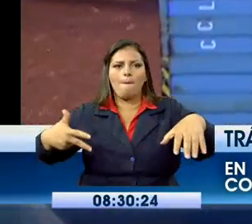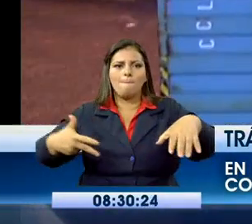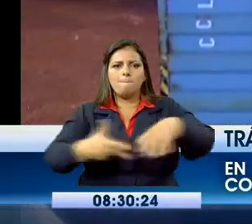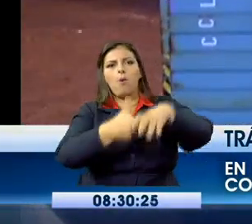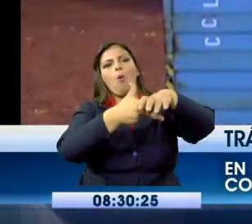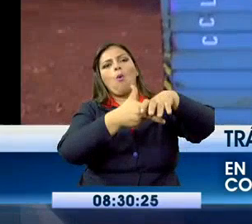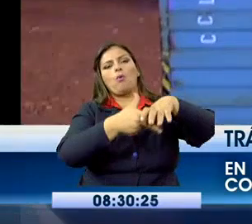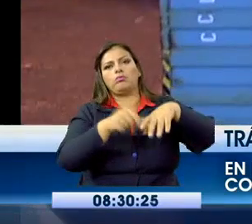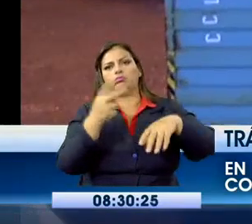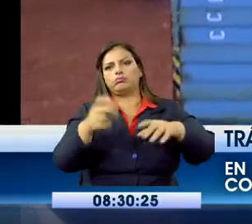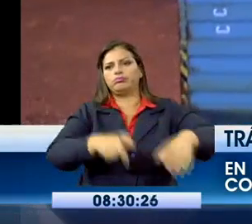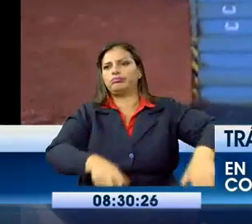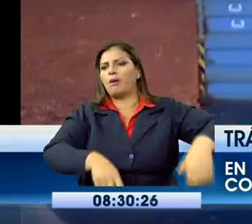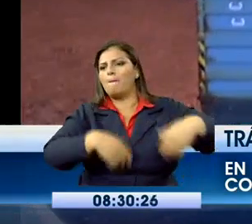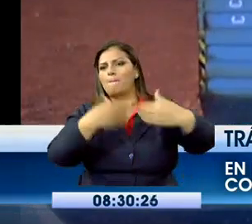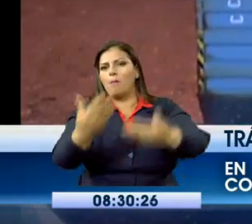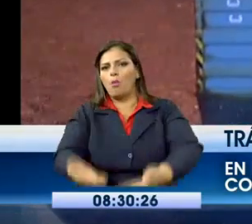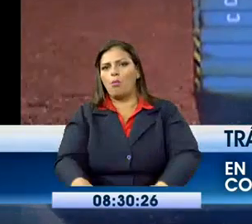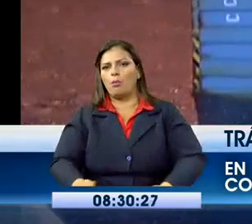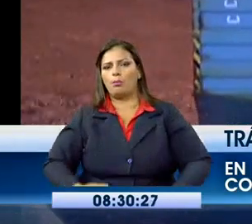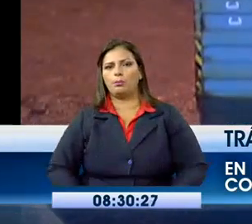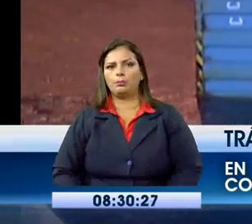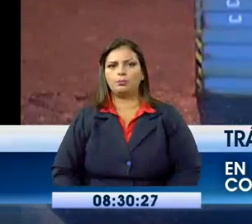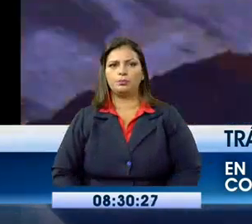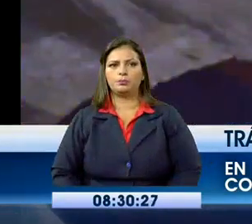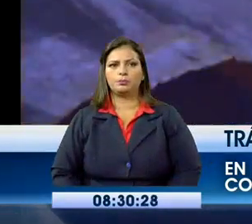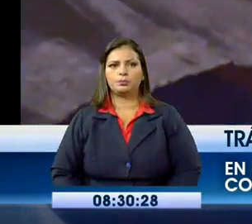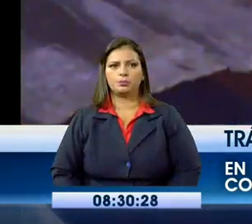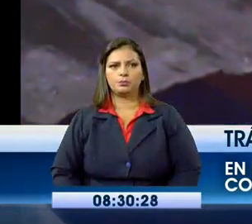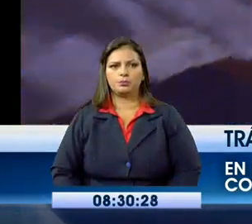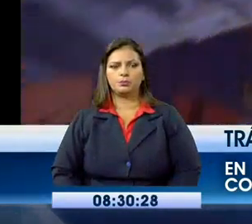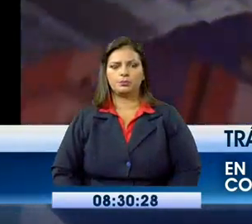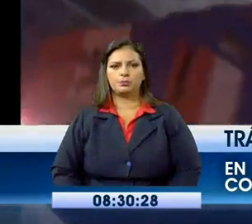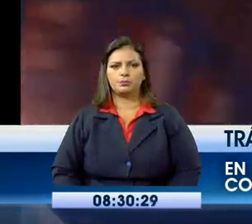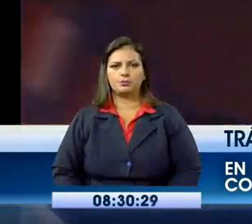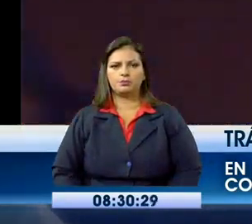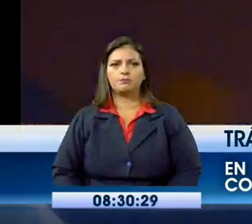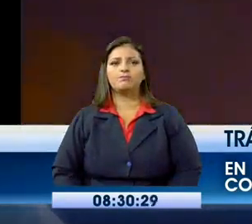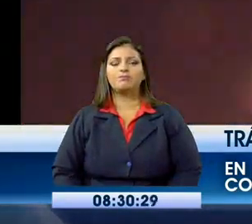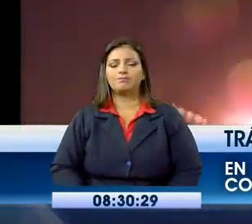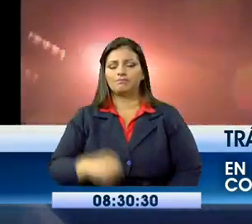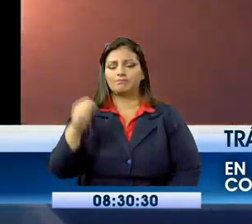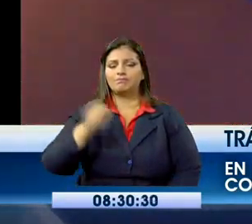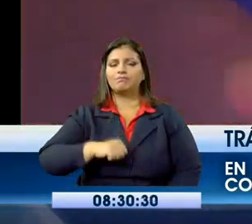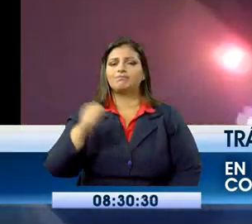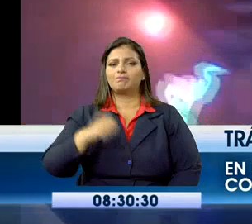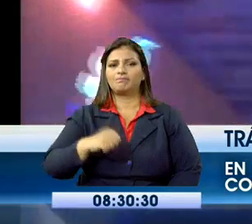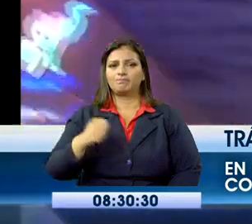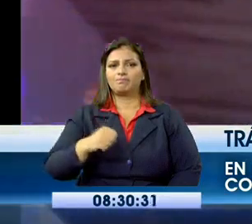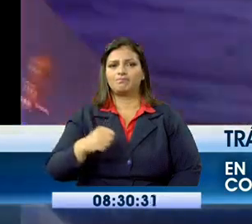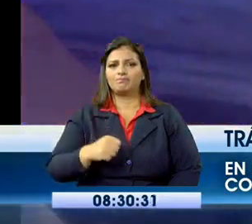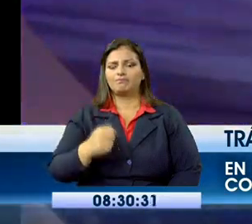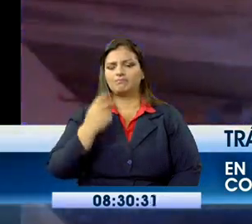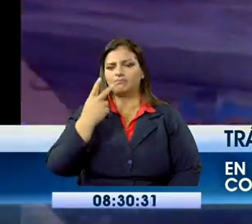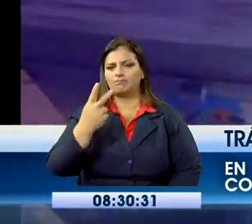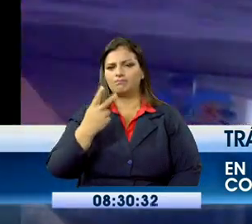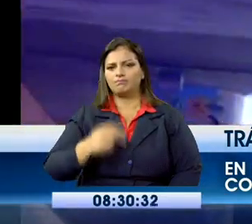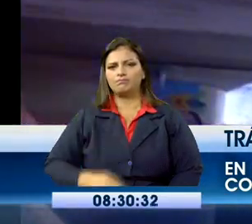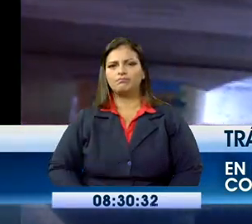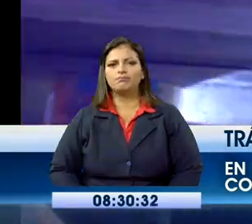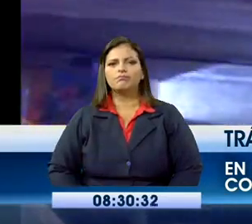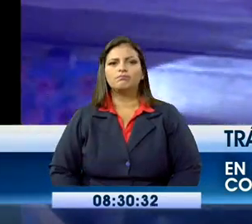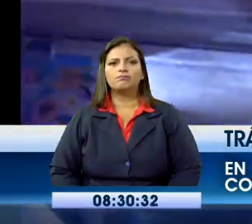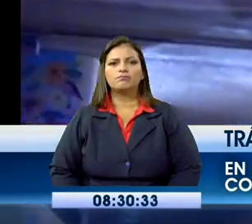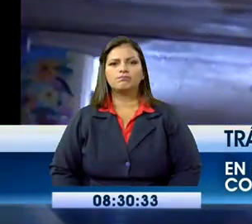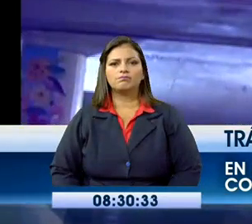que terminó en la calzada. Bueno, el golpe provocó que el contenedor se desprenda de la plataforma y termine en el suelo.